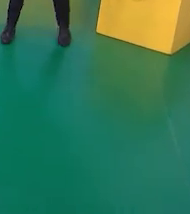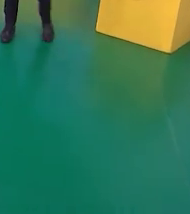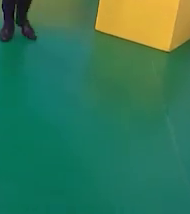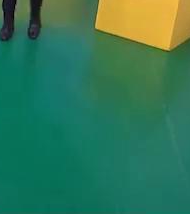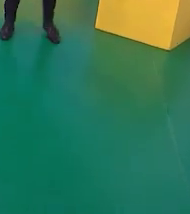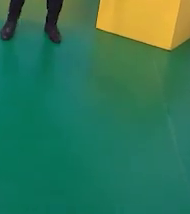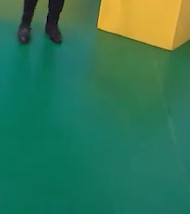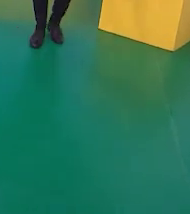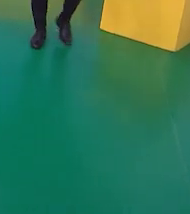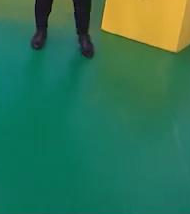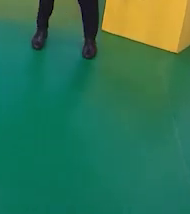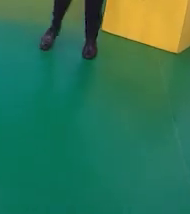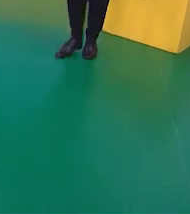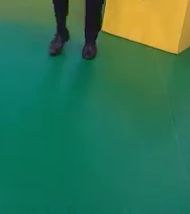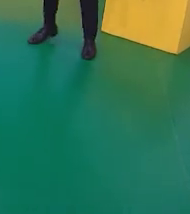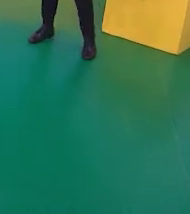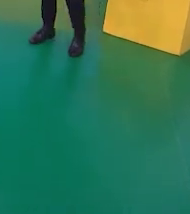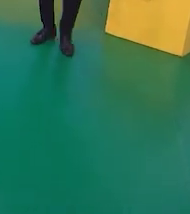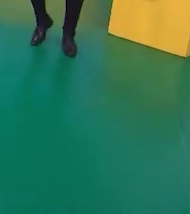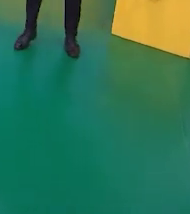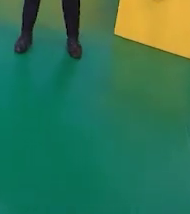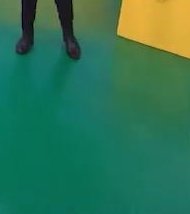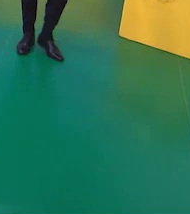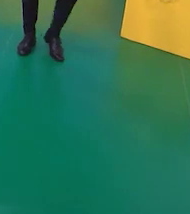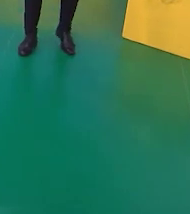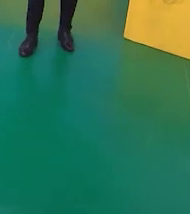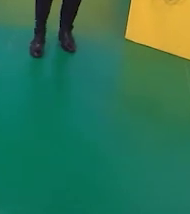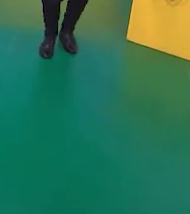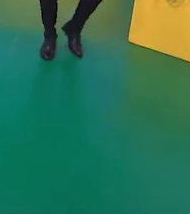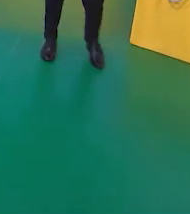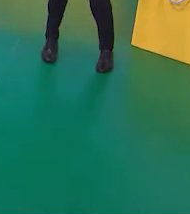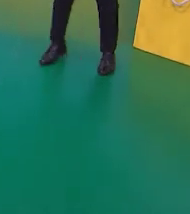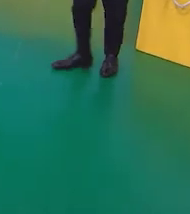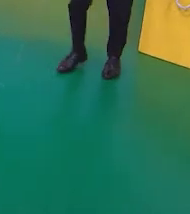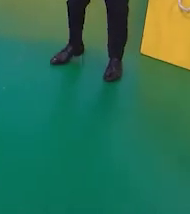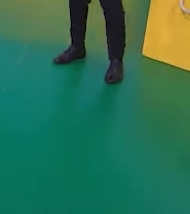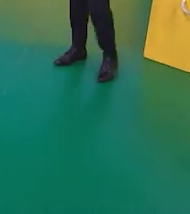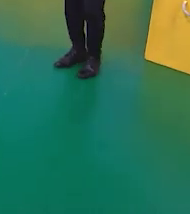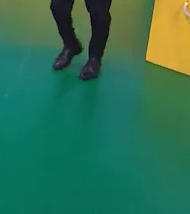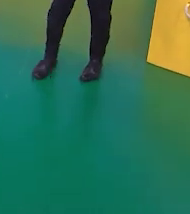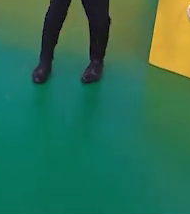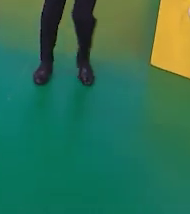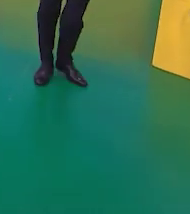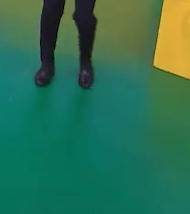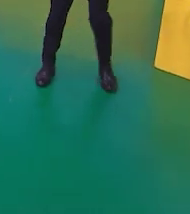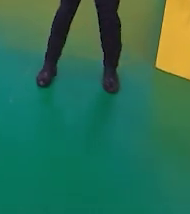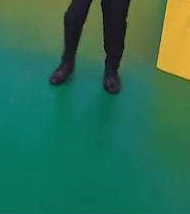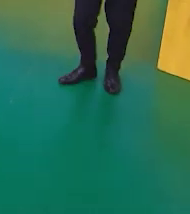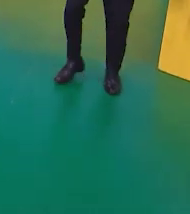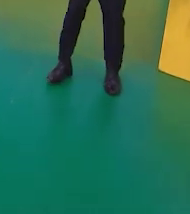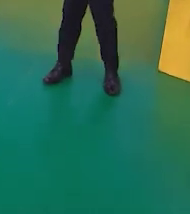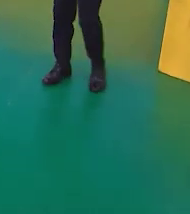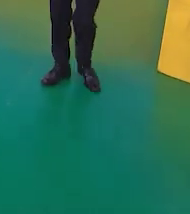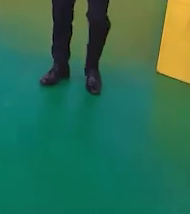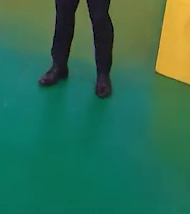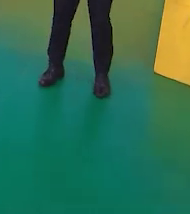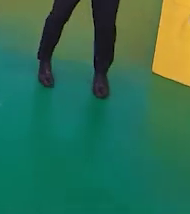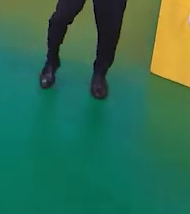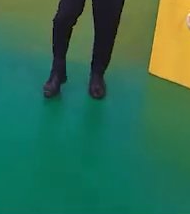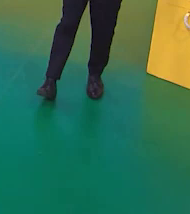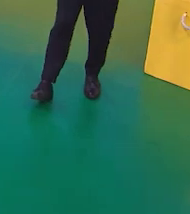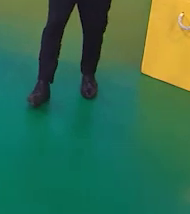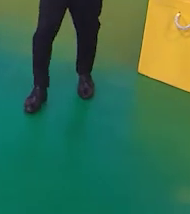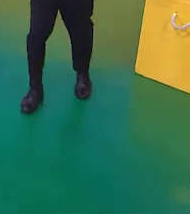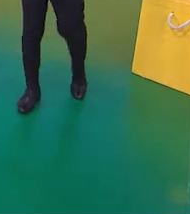porque soy muy malo. Vamos a bailar. Necesito perseverar. Voy a perseverar. Vueltecita, vueltecita.